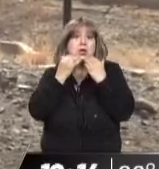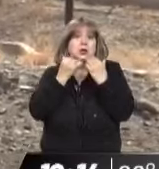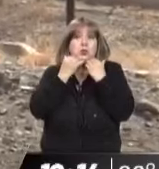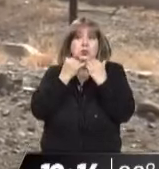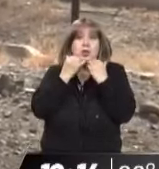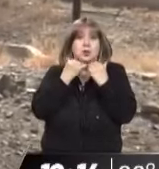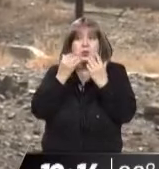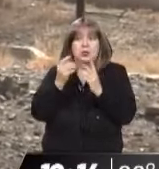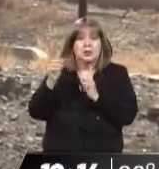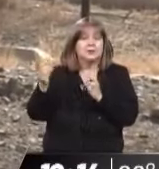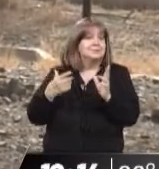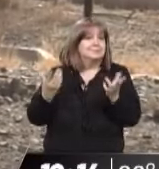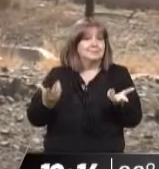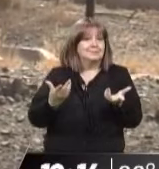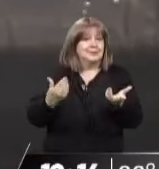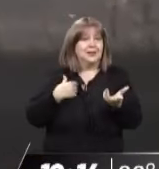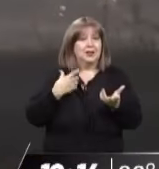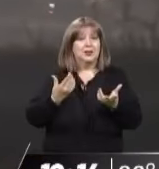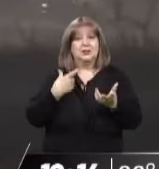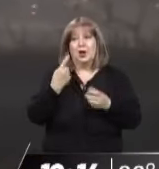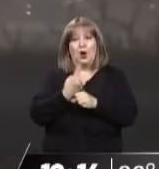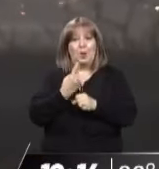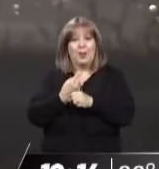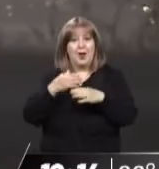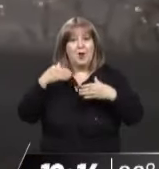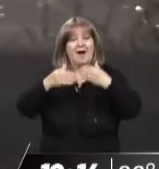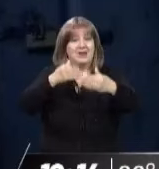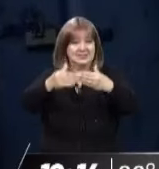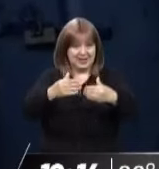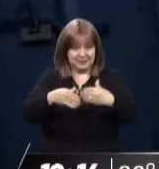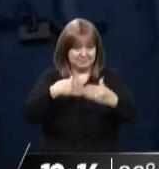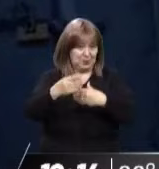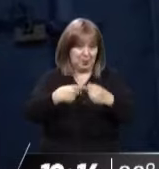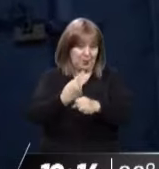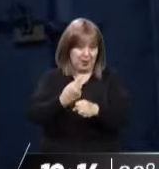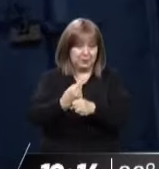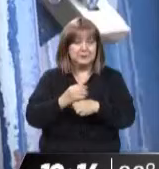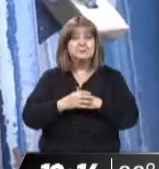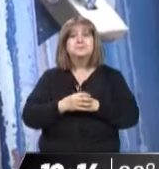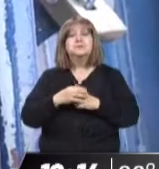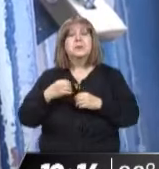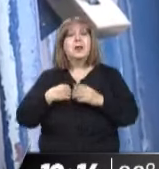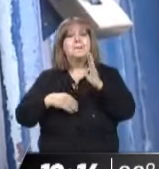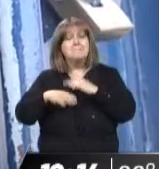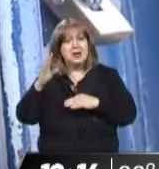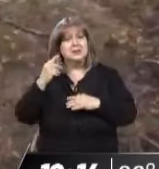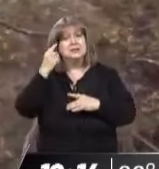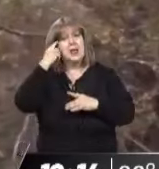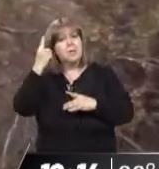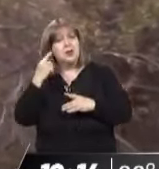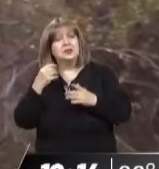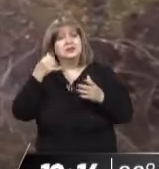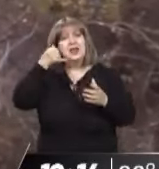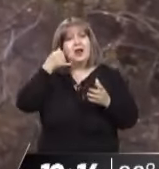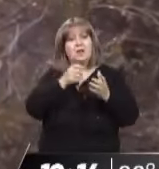que se presenta trate de agotarlas permanentemente. Parte del hilo conductor de las hipótesis se desprende de las escuchas telefónicas, las